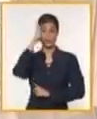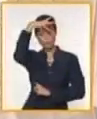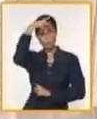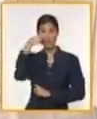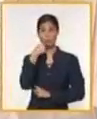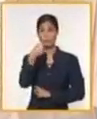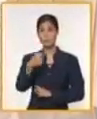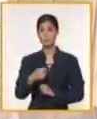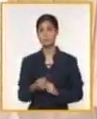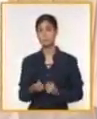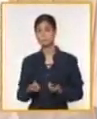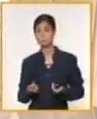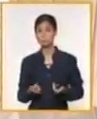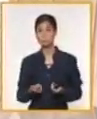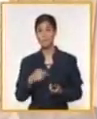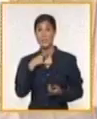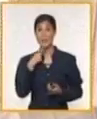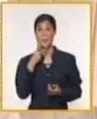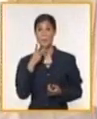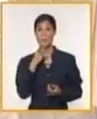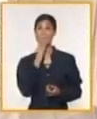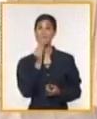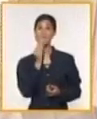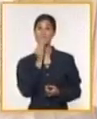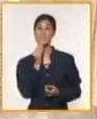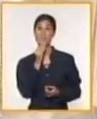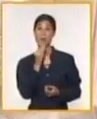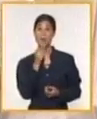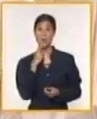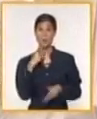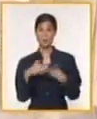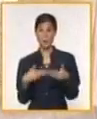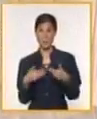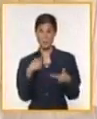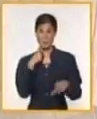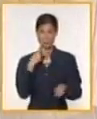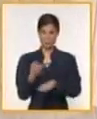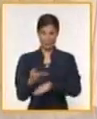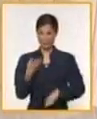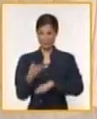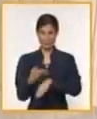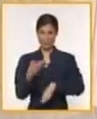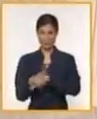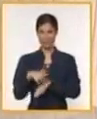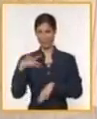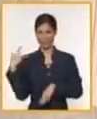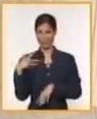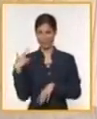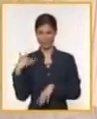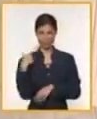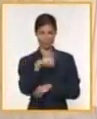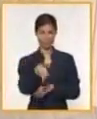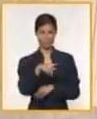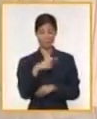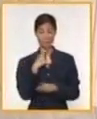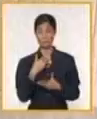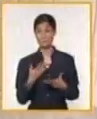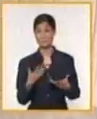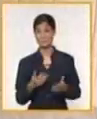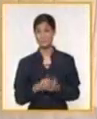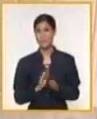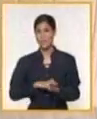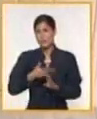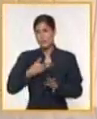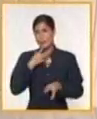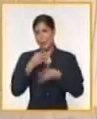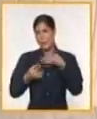Netanyahu, agresión, y bueno, pidiendo, y hay todo un movimiento hacia el área. Después vamos a hablar